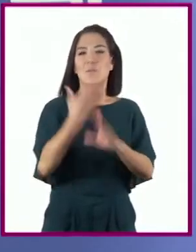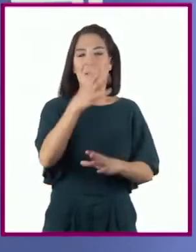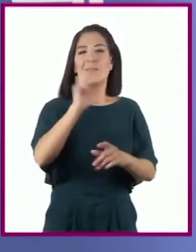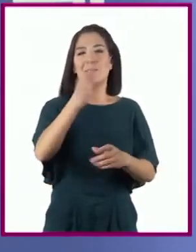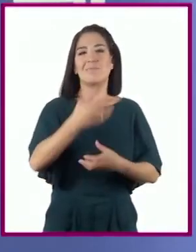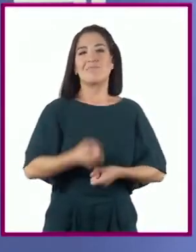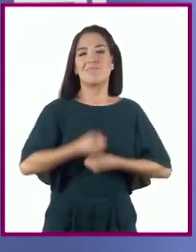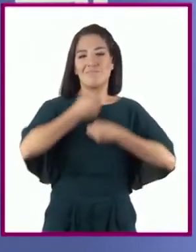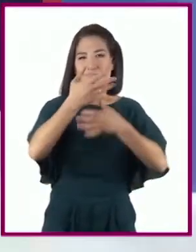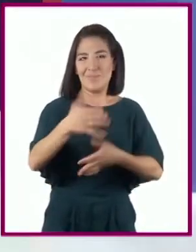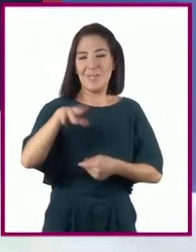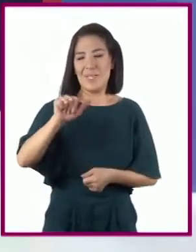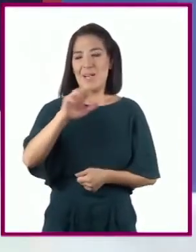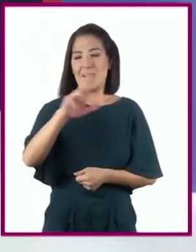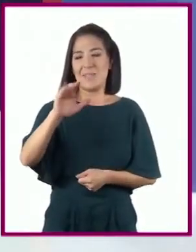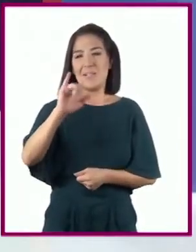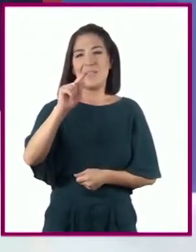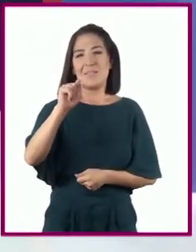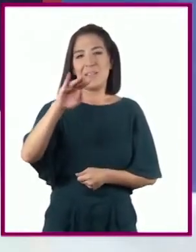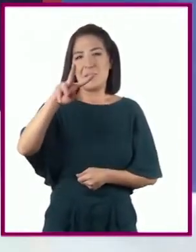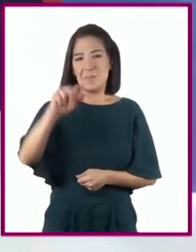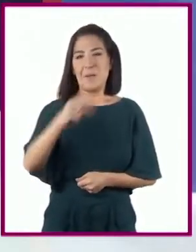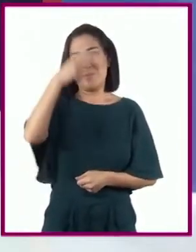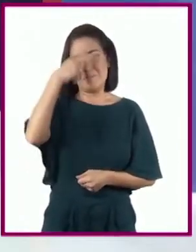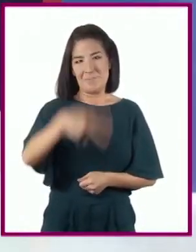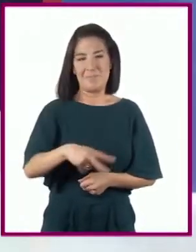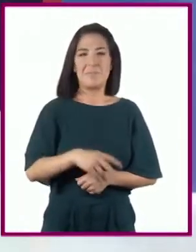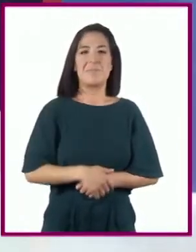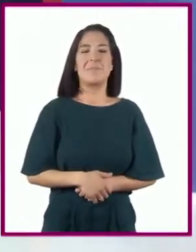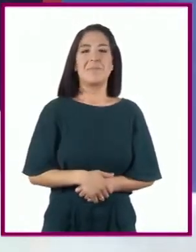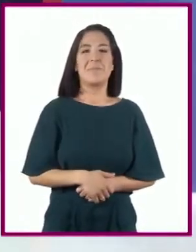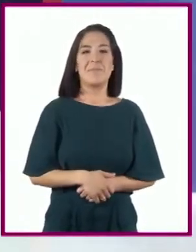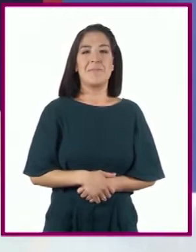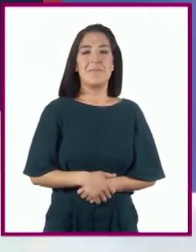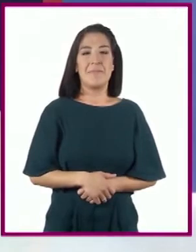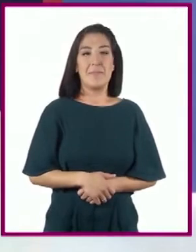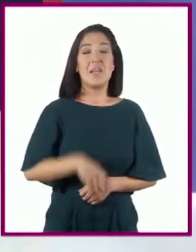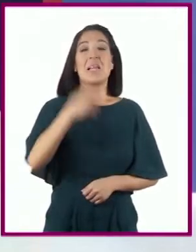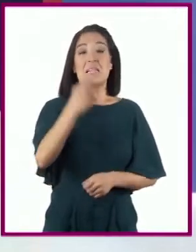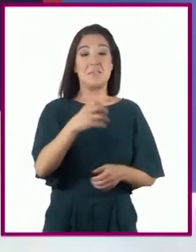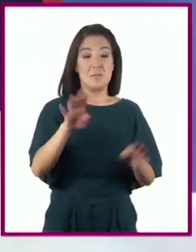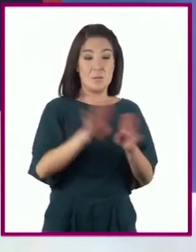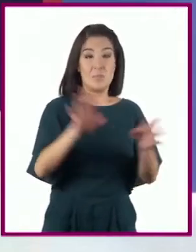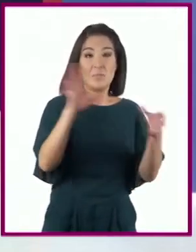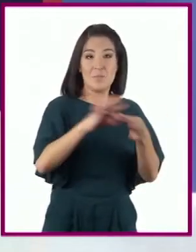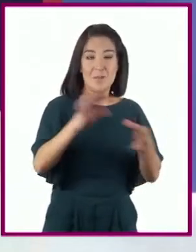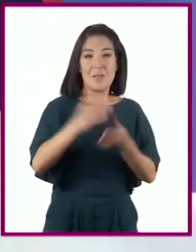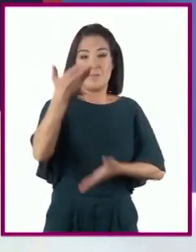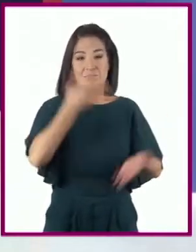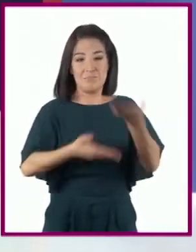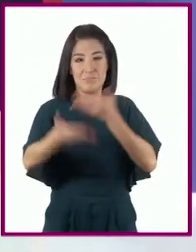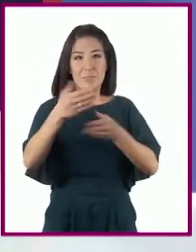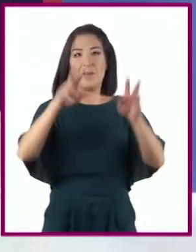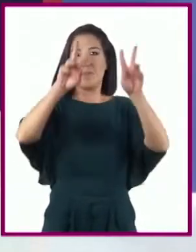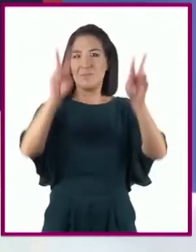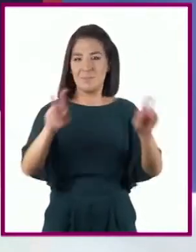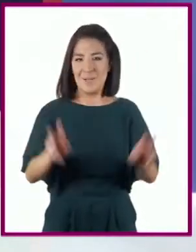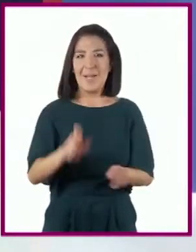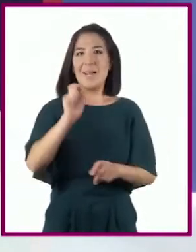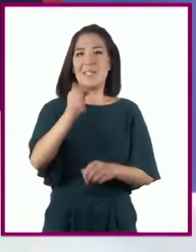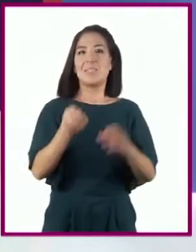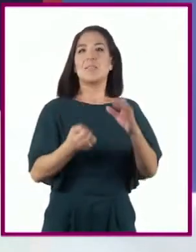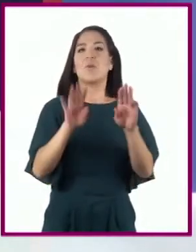narrativa latinoamericana. Otras voces. Es decir, que en esta sesión vamos a leer y compartir nuevos fragmentos